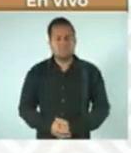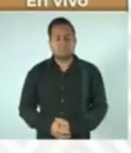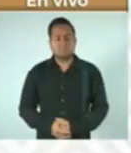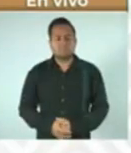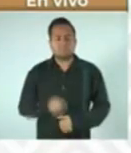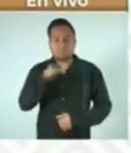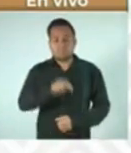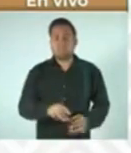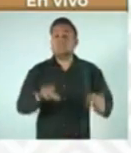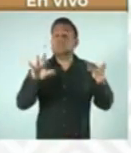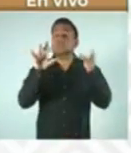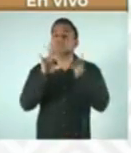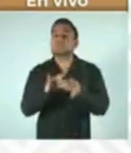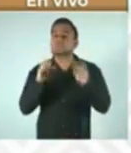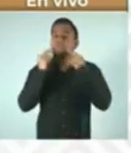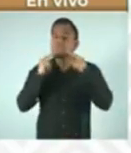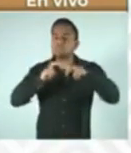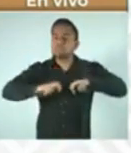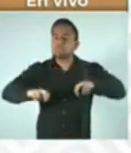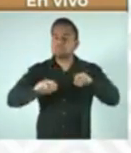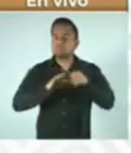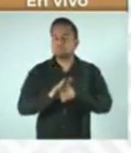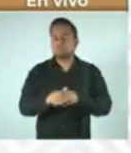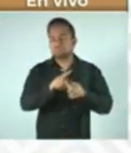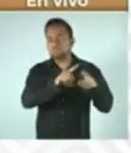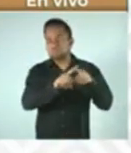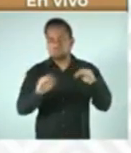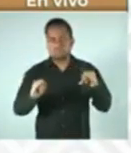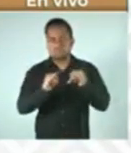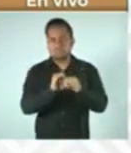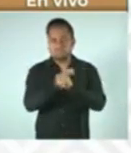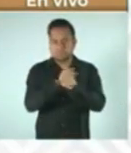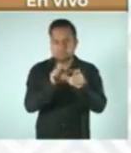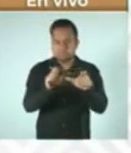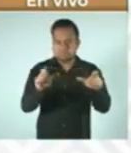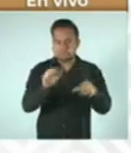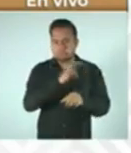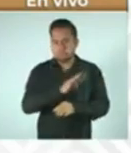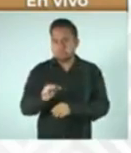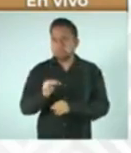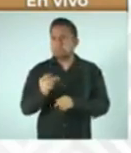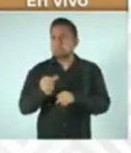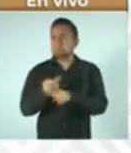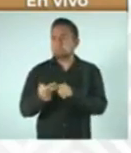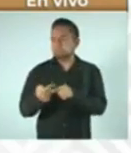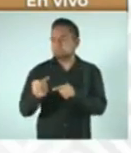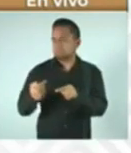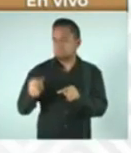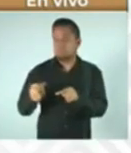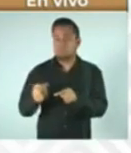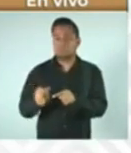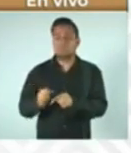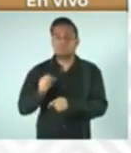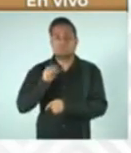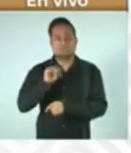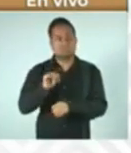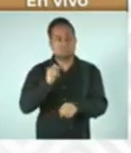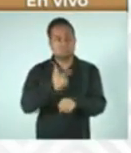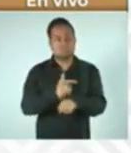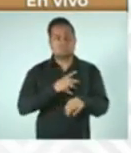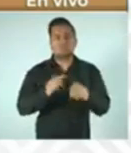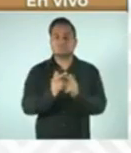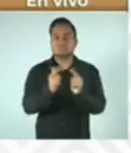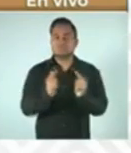explicó el papel de las instituciones de seguridad en los últimos acontecimientos. Sí se detectó un grupo